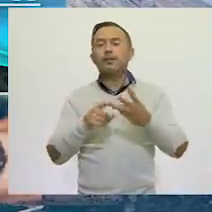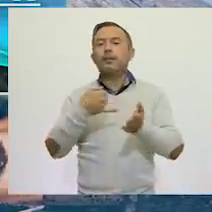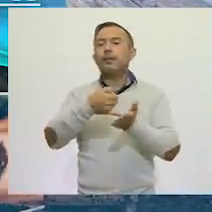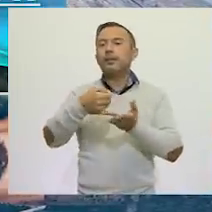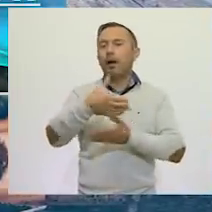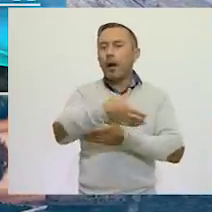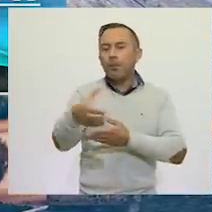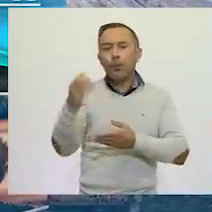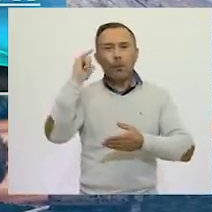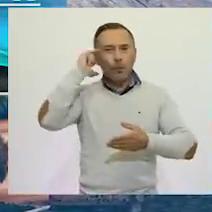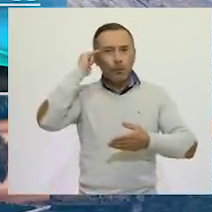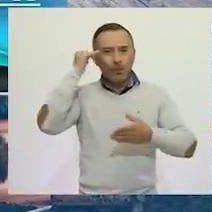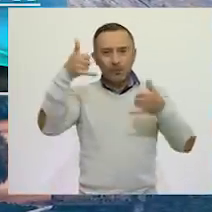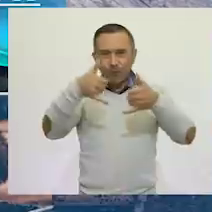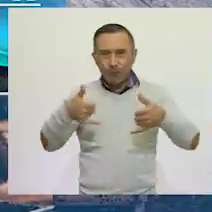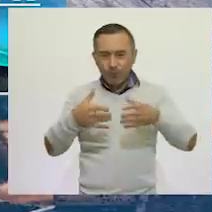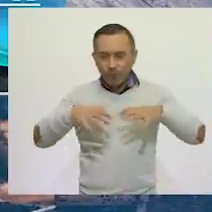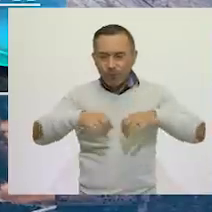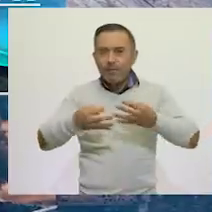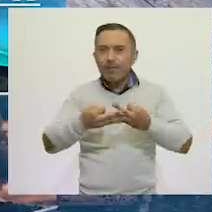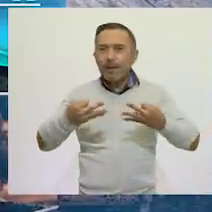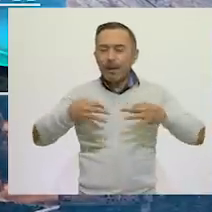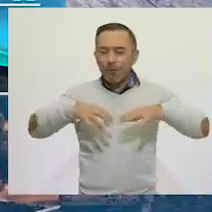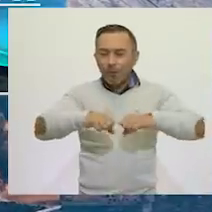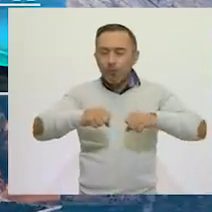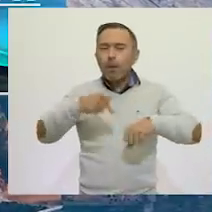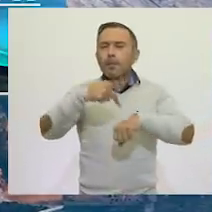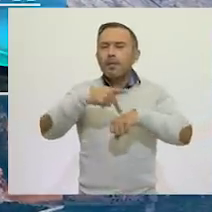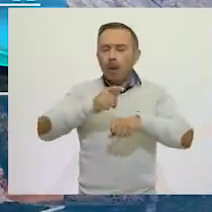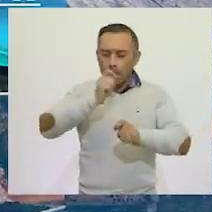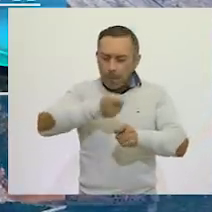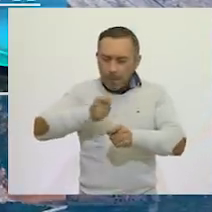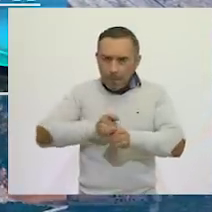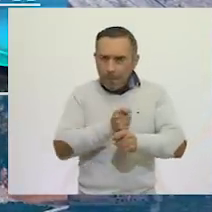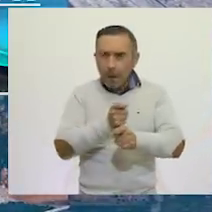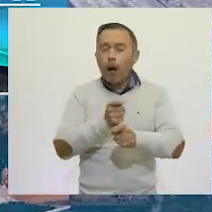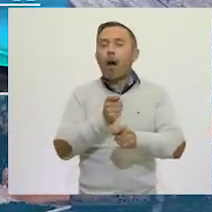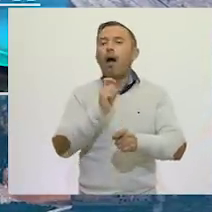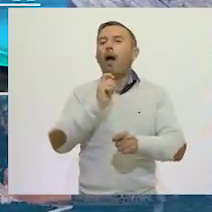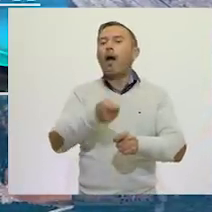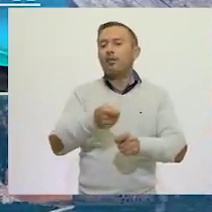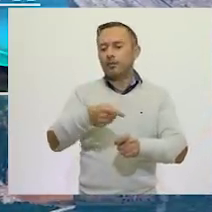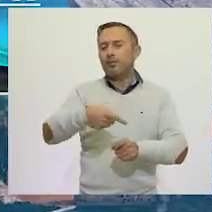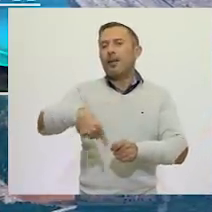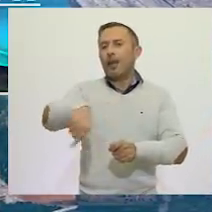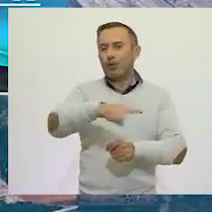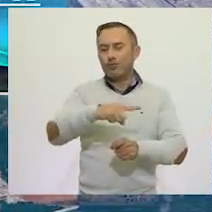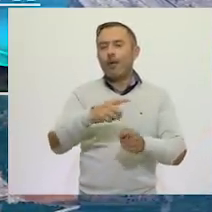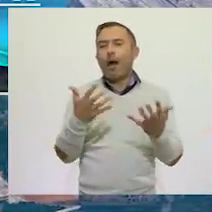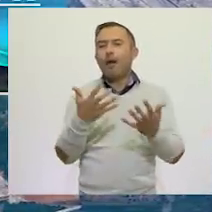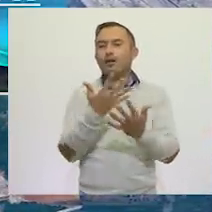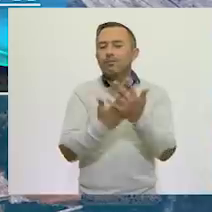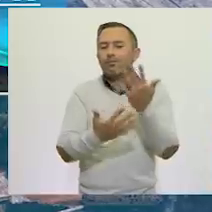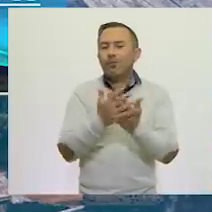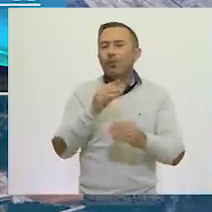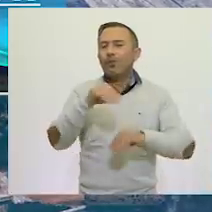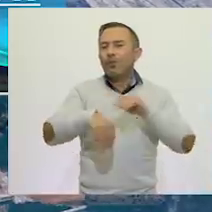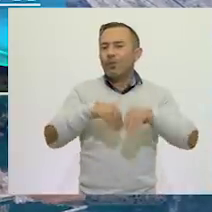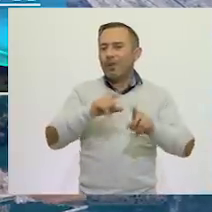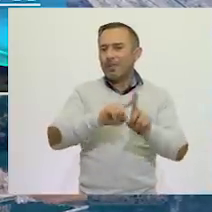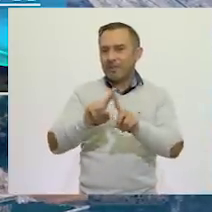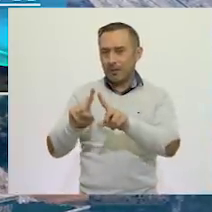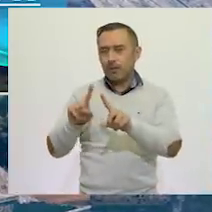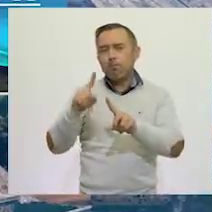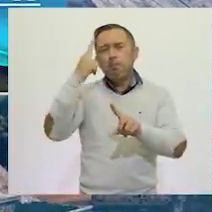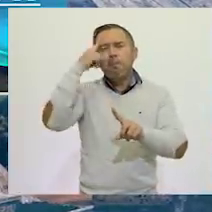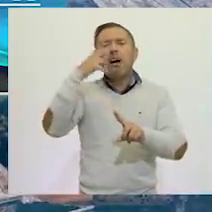alfareros, talladores de piedra, entre otros, eran grupos que se dedicaban a la fabricación de productos diversos que eran usados para